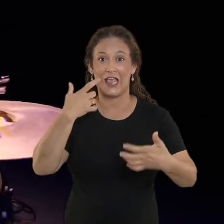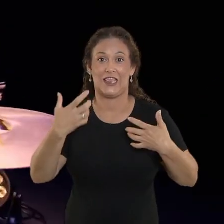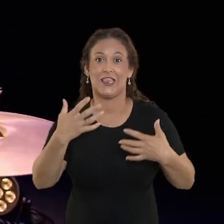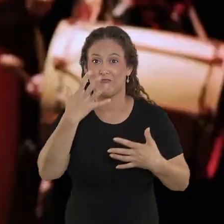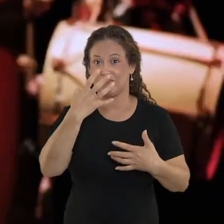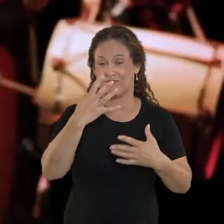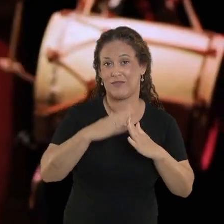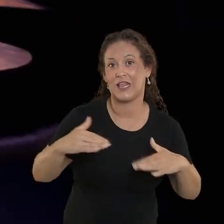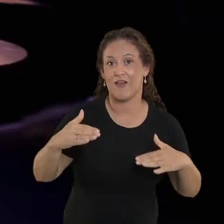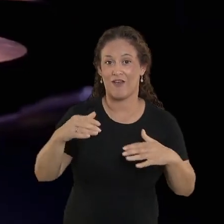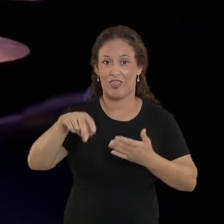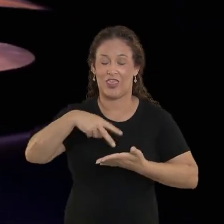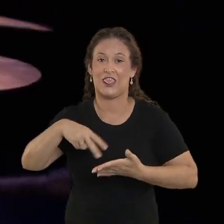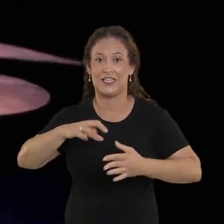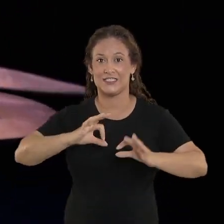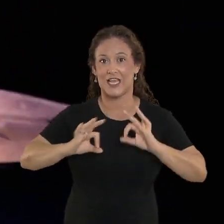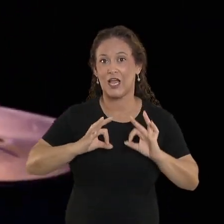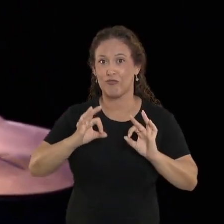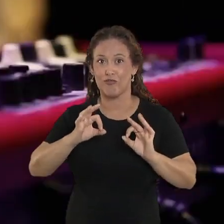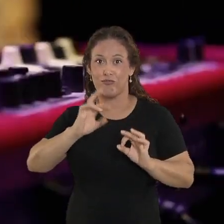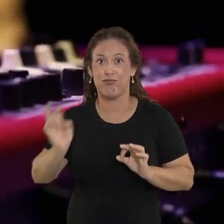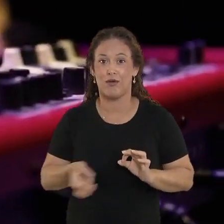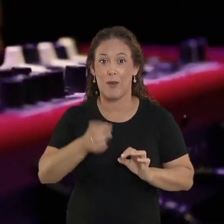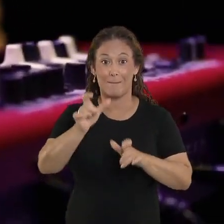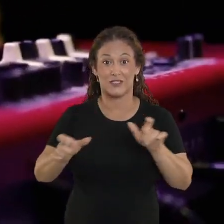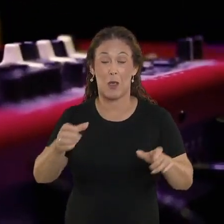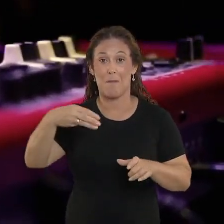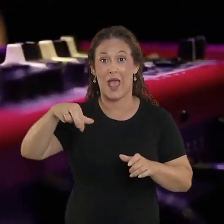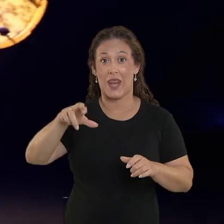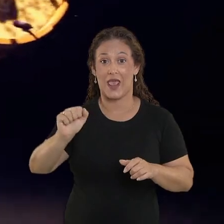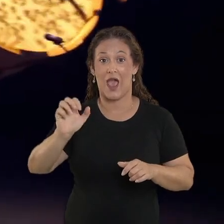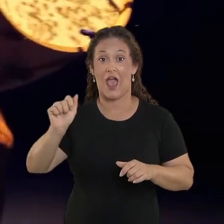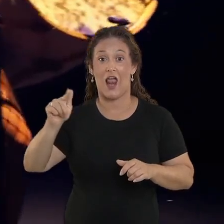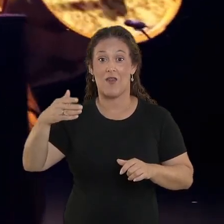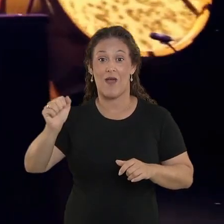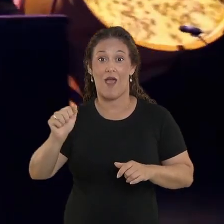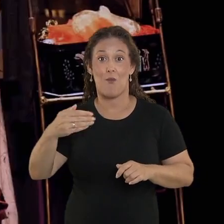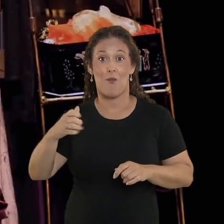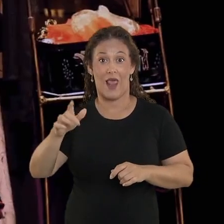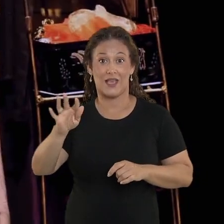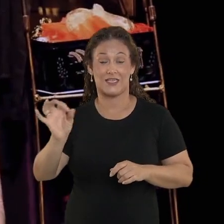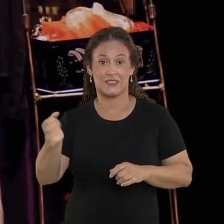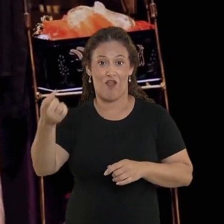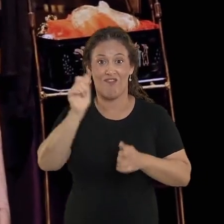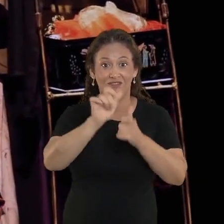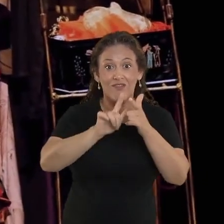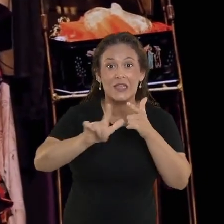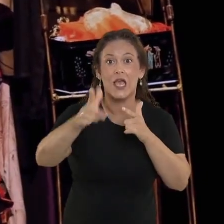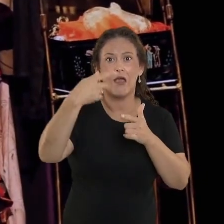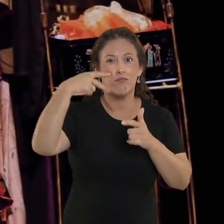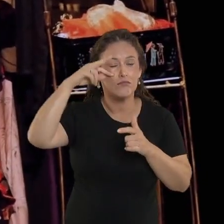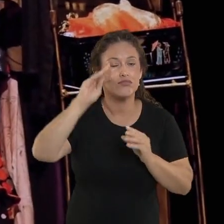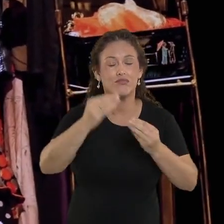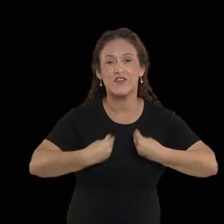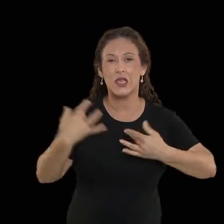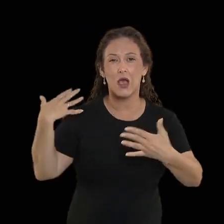Música, circo, humor, danza, teatro. Los personajes de María, Alba y Blasa nos guiarán en un viaje a lo